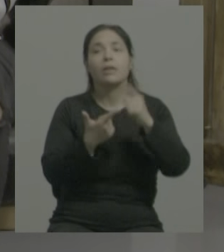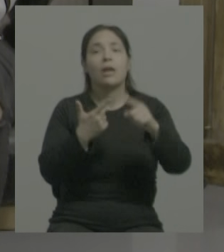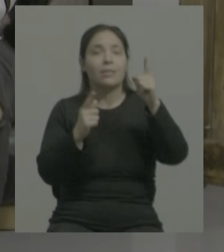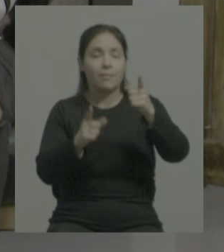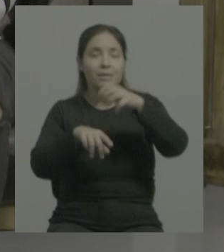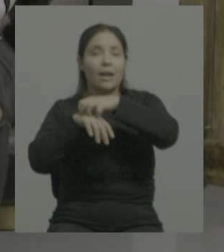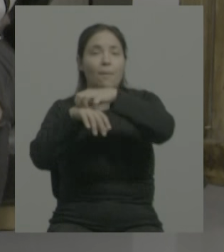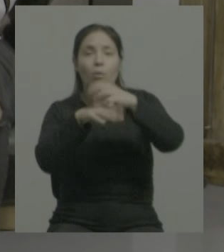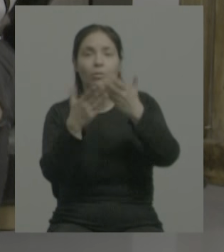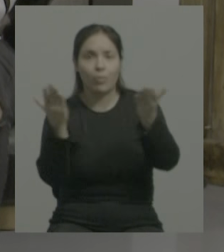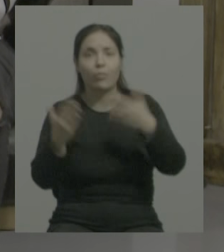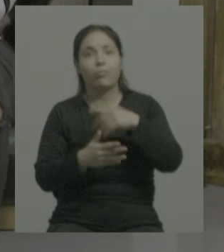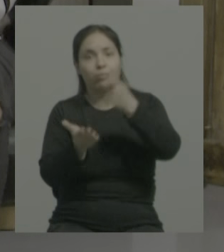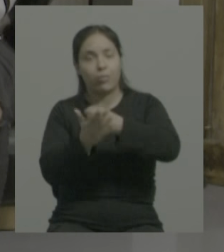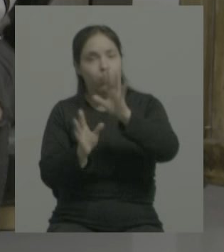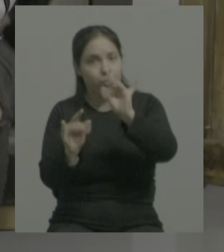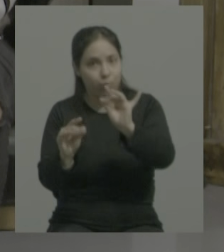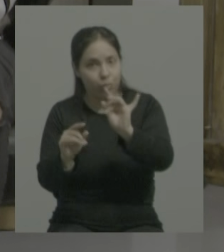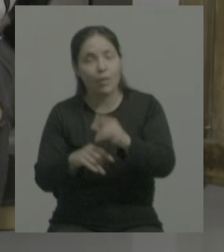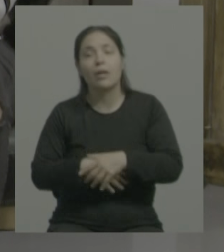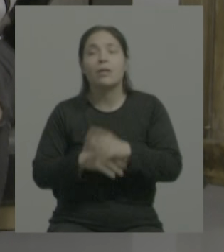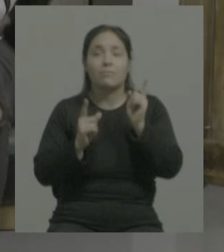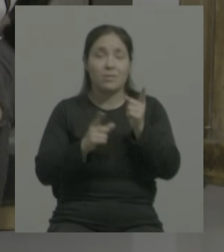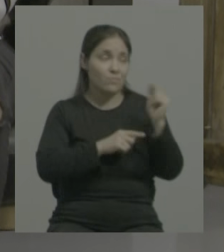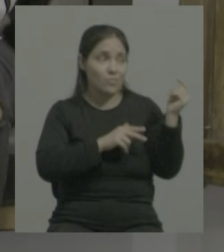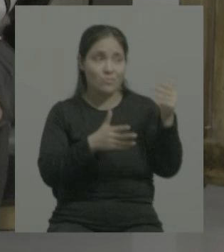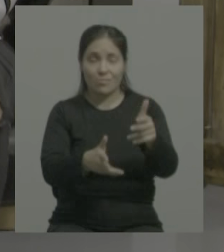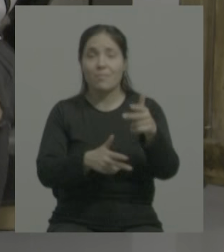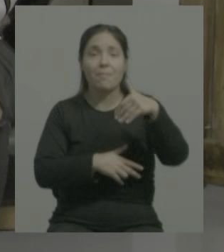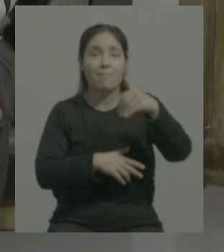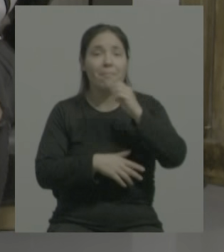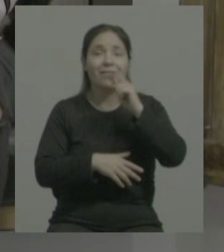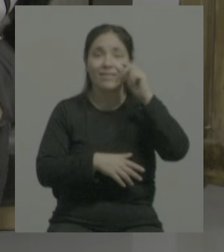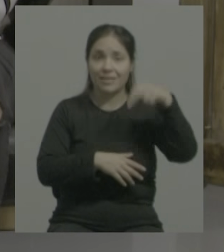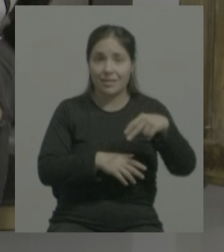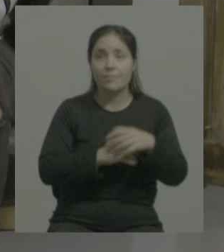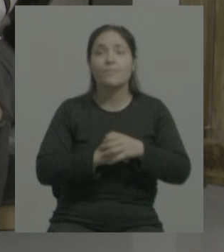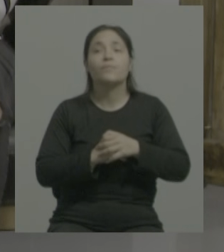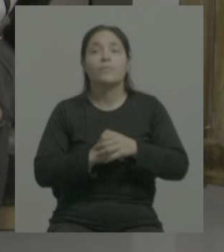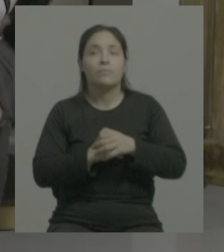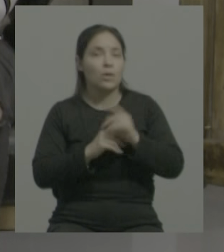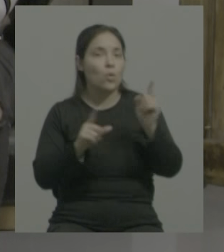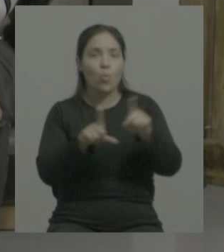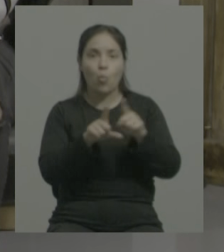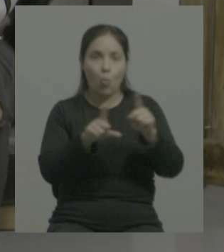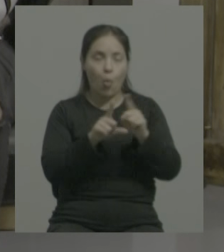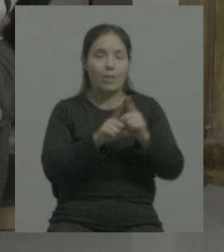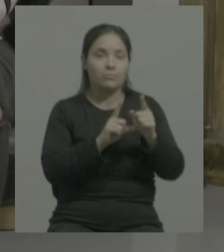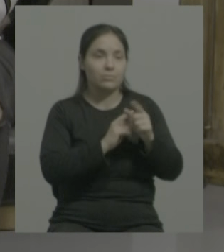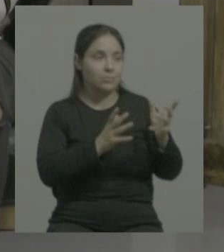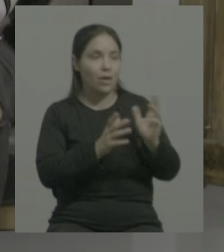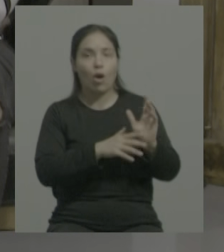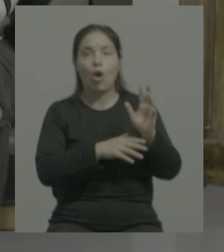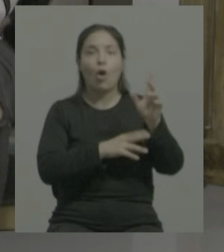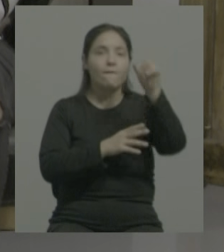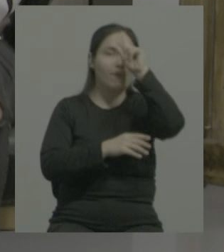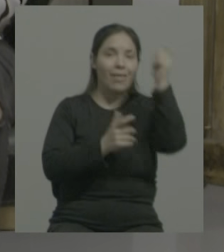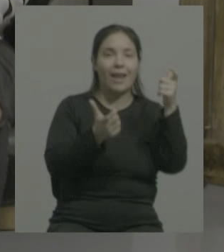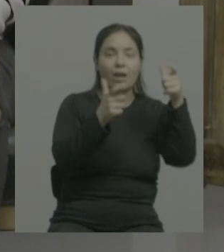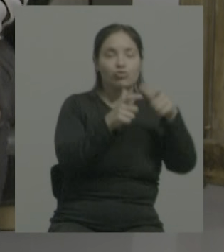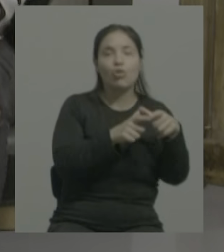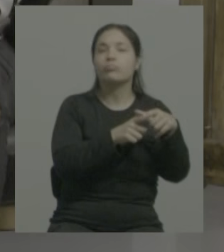se les complica. Pero bueno, como bien dijo Martín, la Federación siempre va a estar acompañando, independientemente de quién sea el presidente